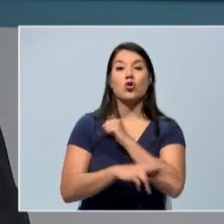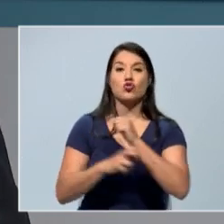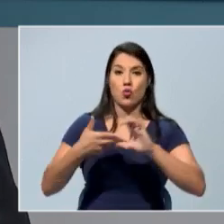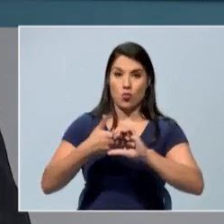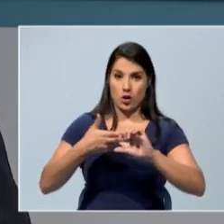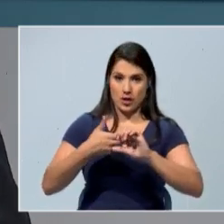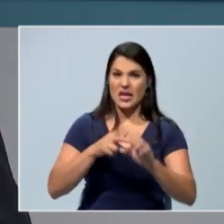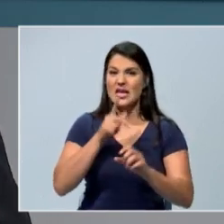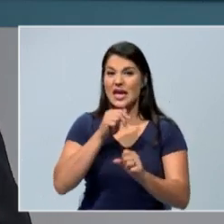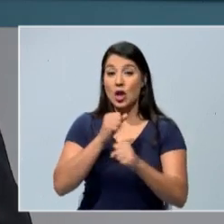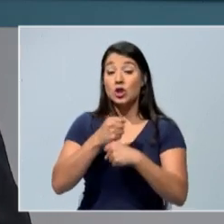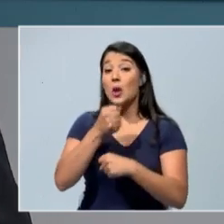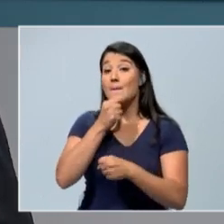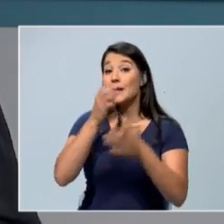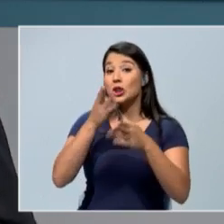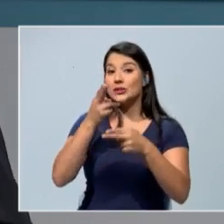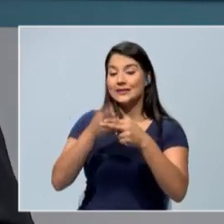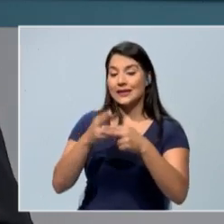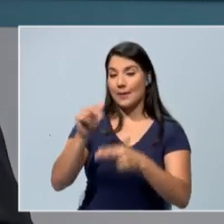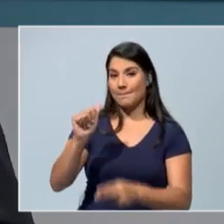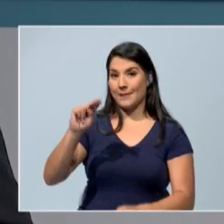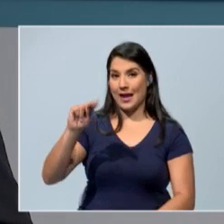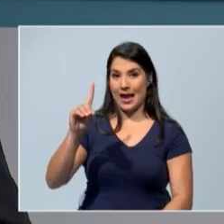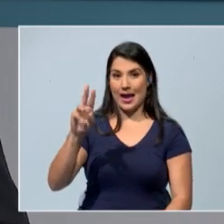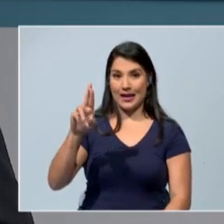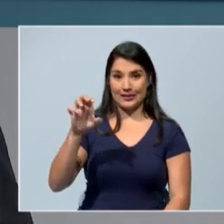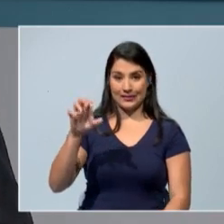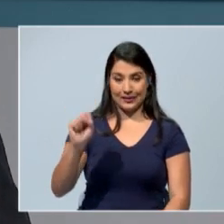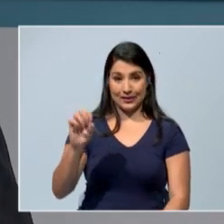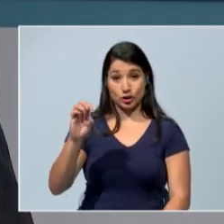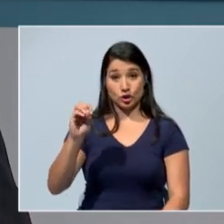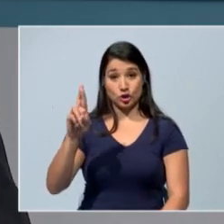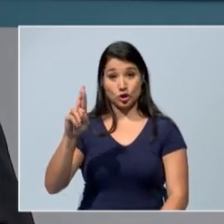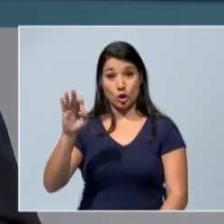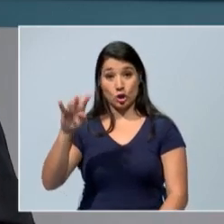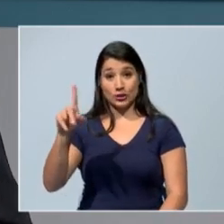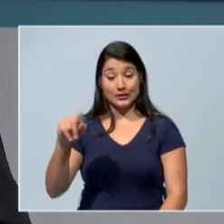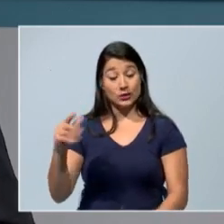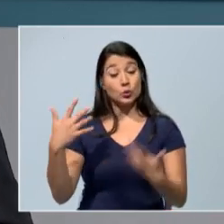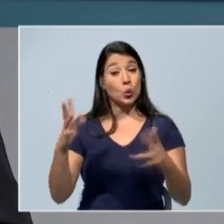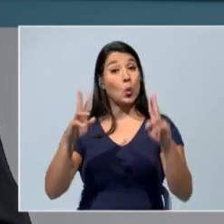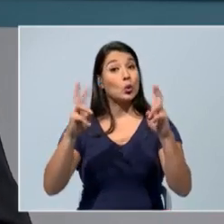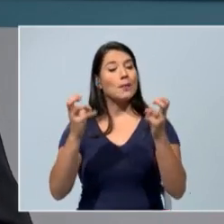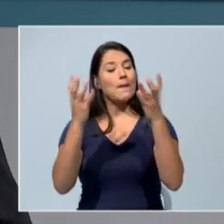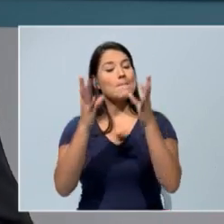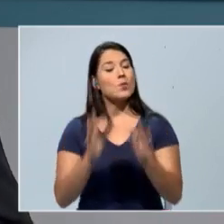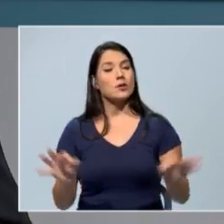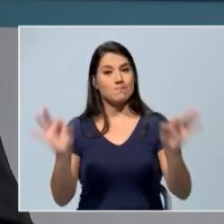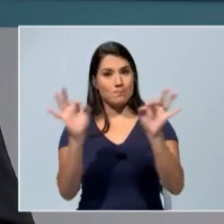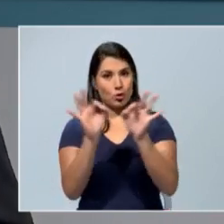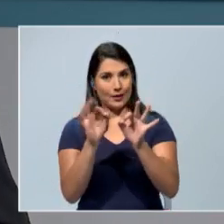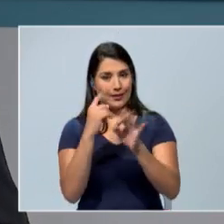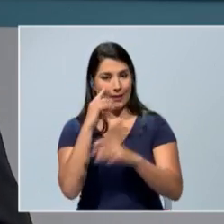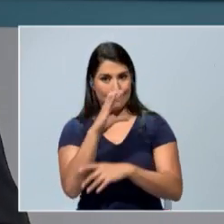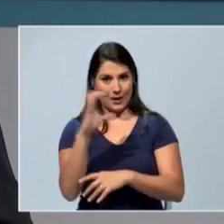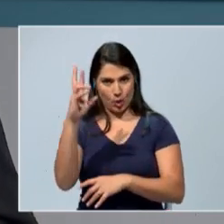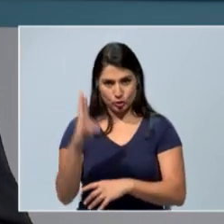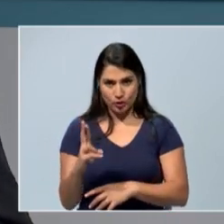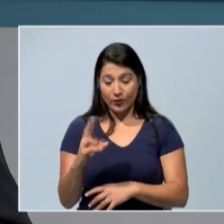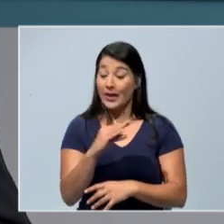nuestro compañero Andrés Ortiz. Un tema de enorme interés público, con un potencial de